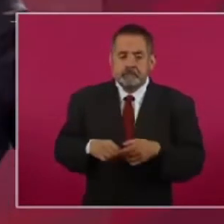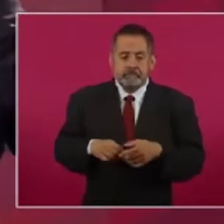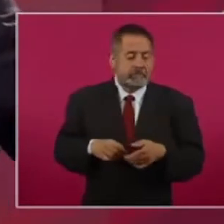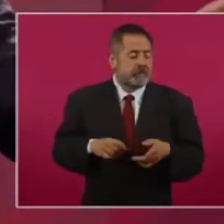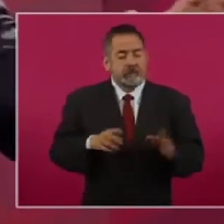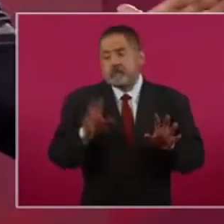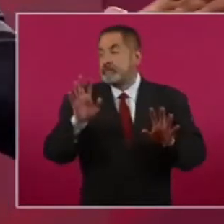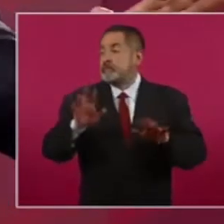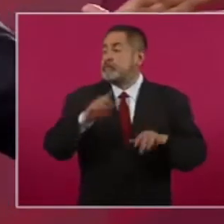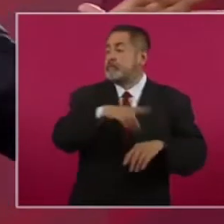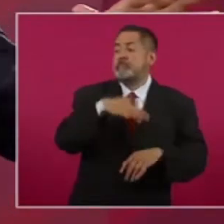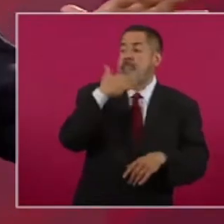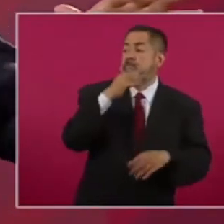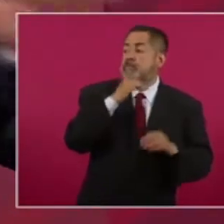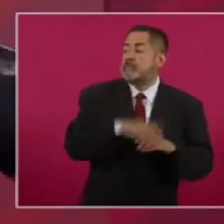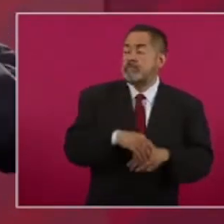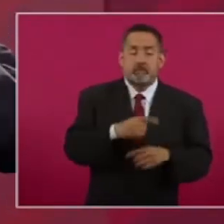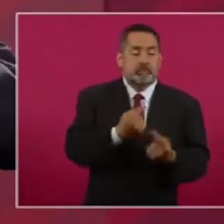¡Cuánta corrupción!